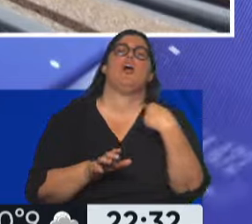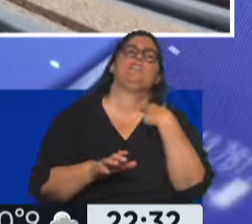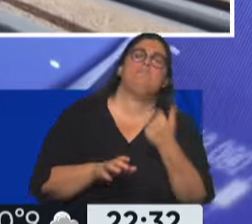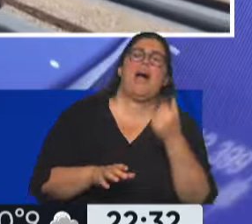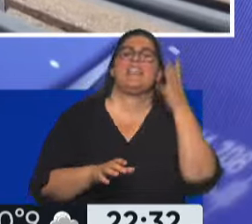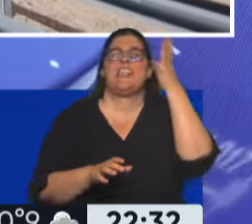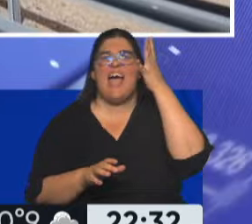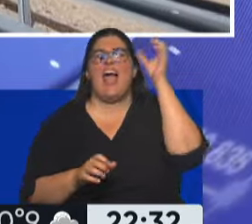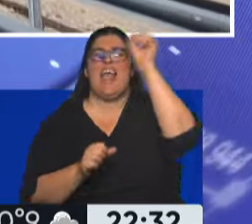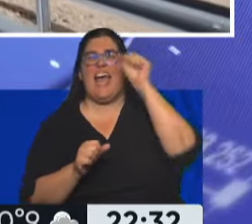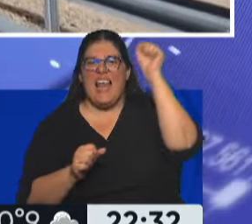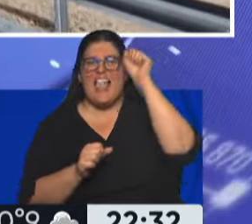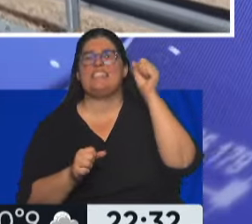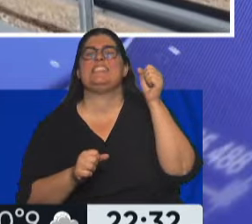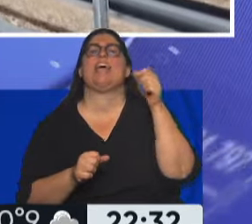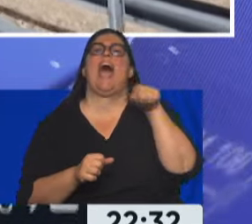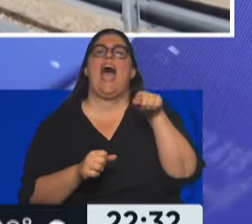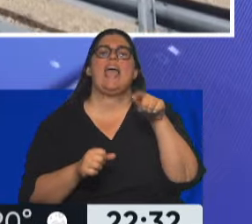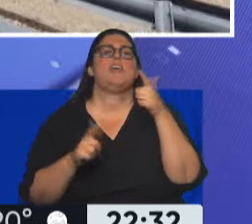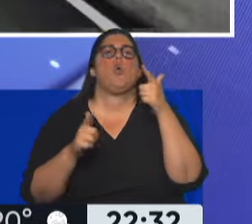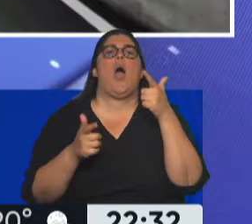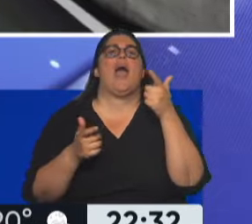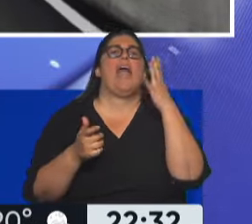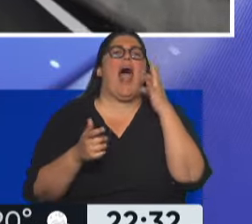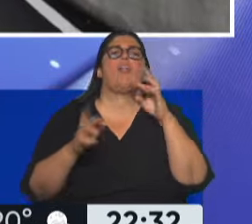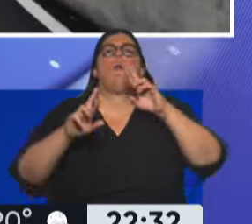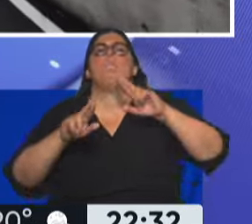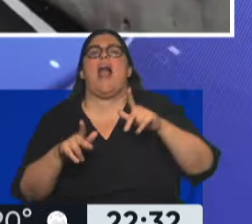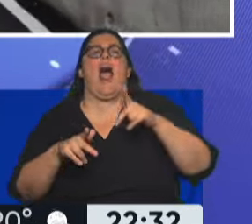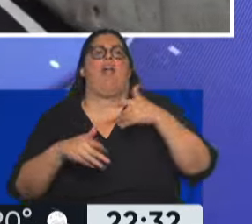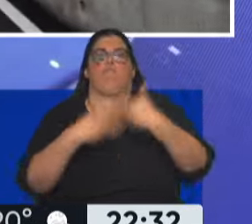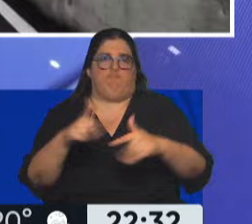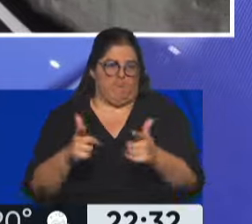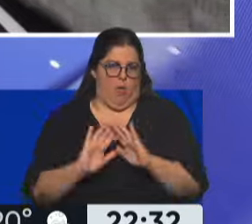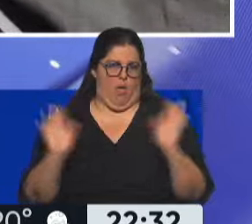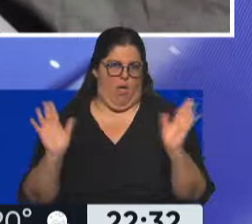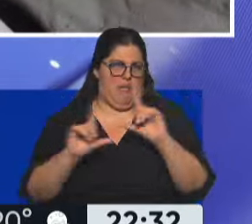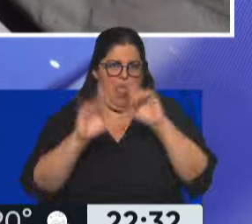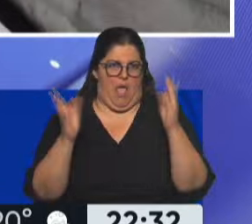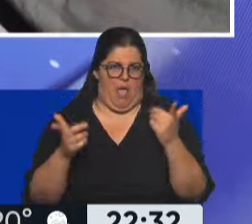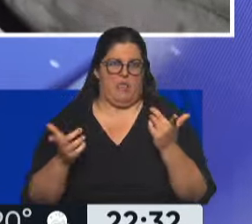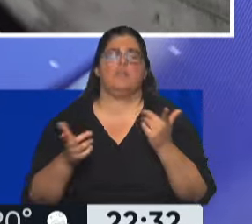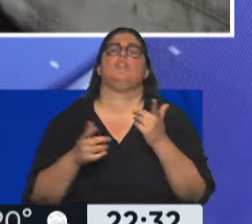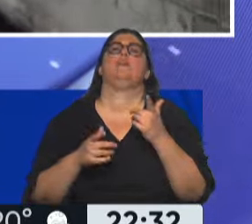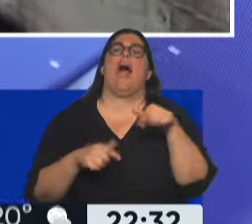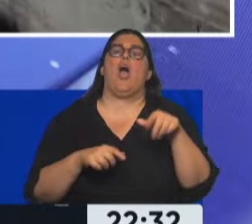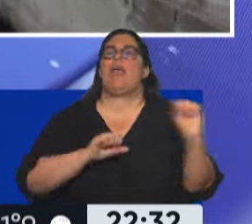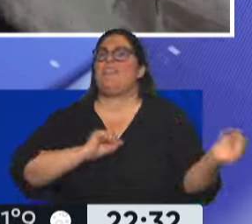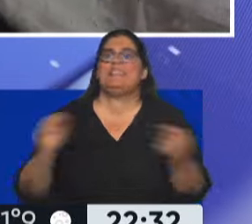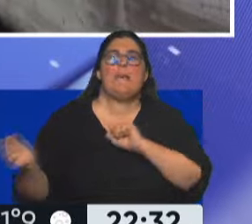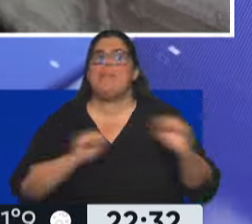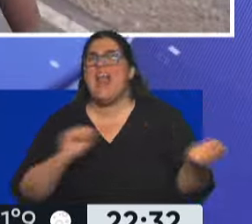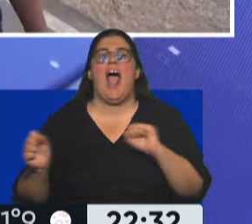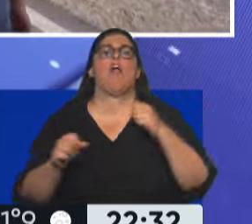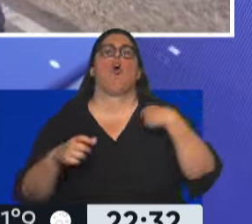Albania, ahí no hay ningún tipo de iniciativa clara. Entonces comienzan a buscar desesperadamente asociaciones entre